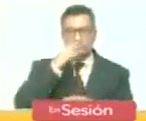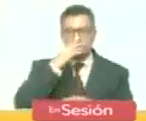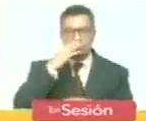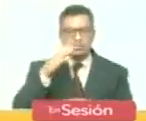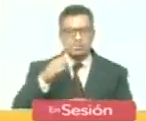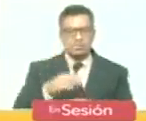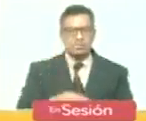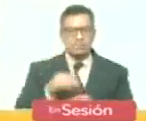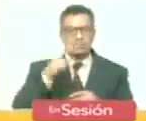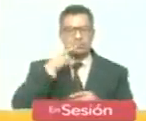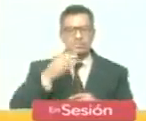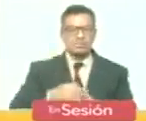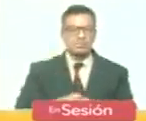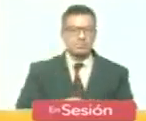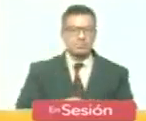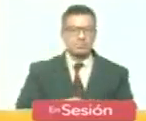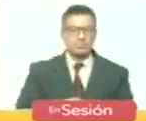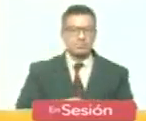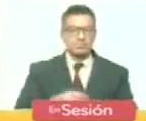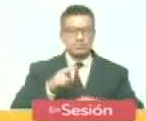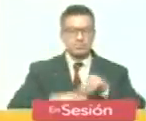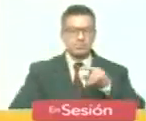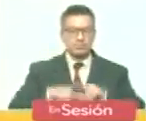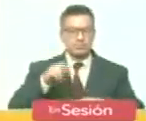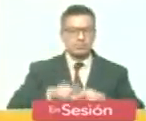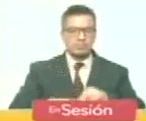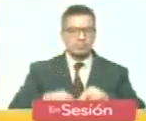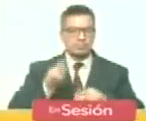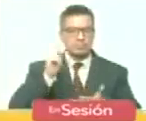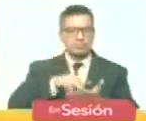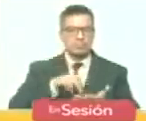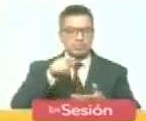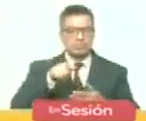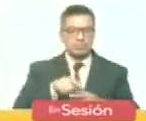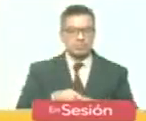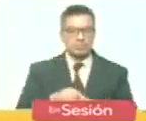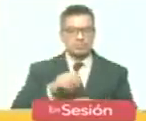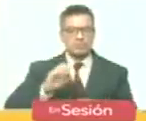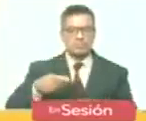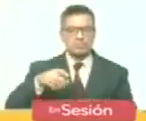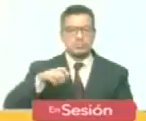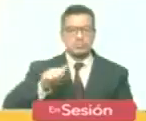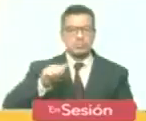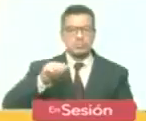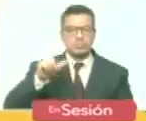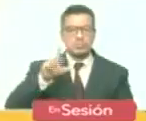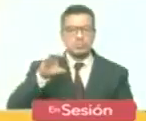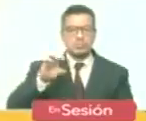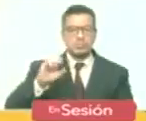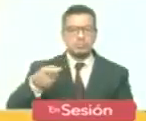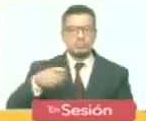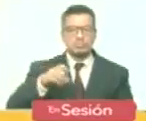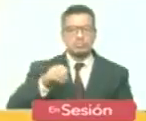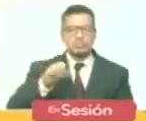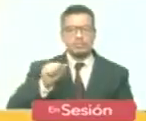Olfateemos futuro para construir presentes. Gallego está presente en la